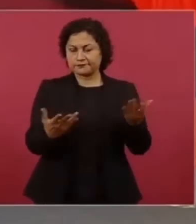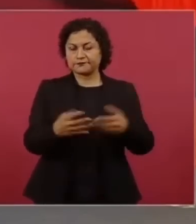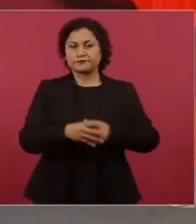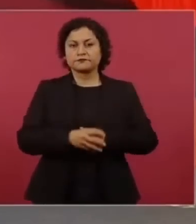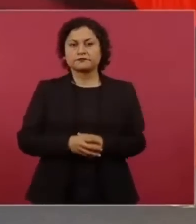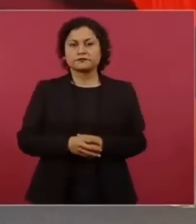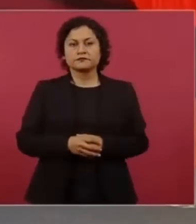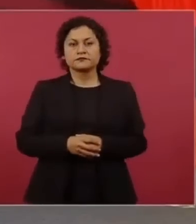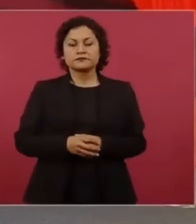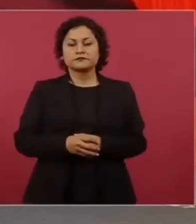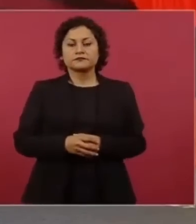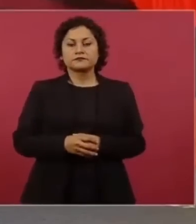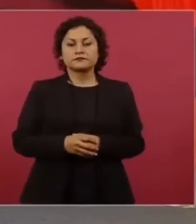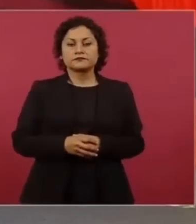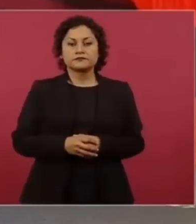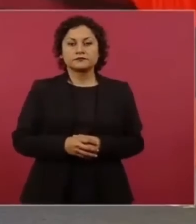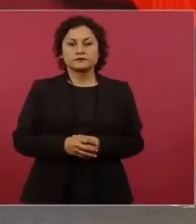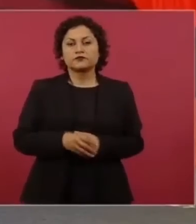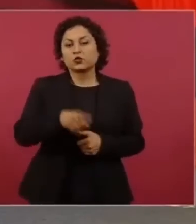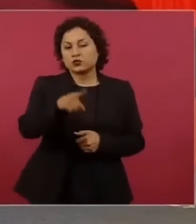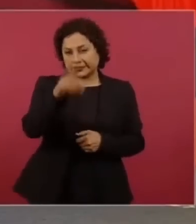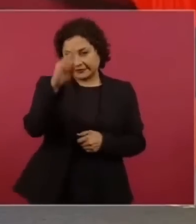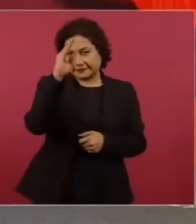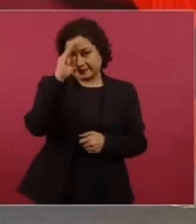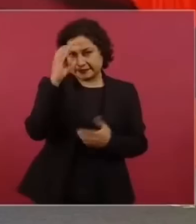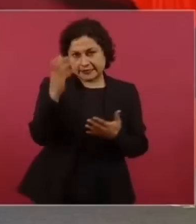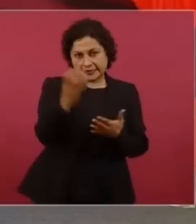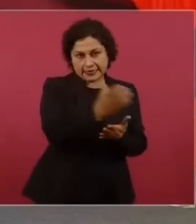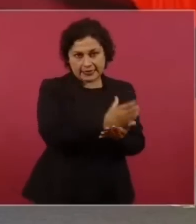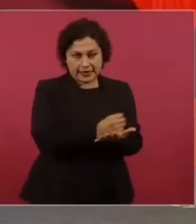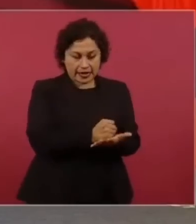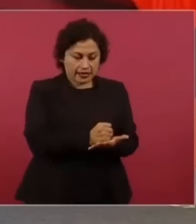Quítenle lo que tienen que pagar de impuestos.